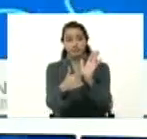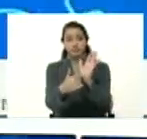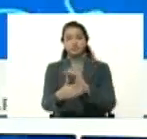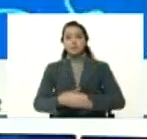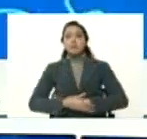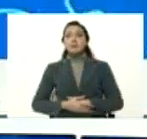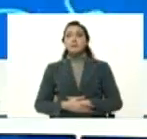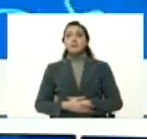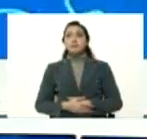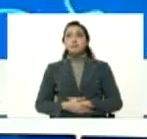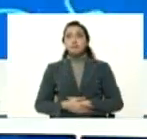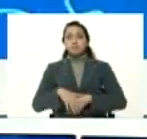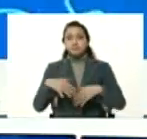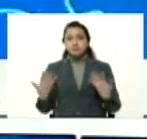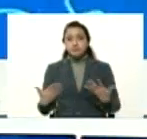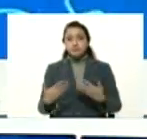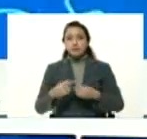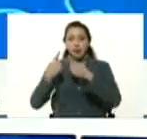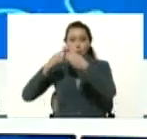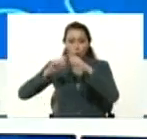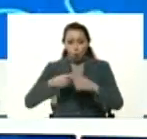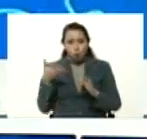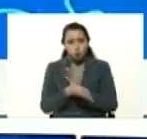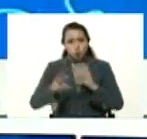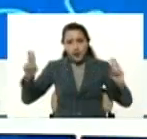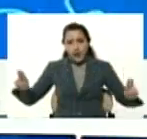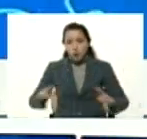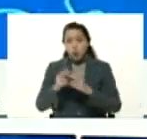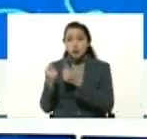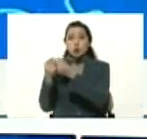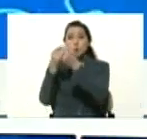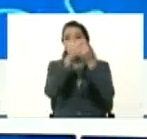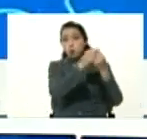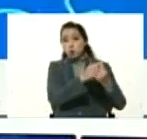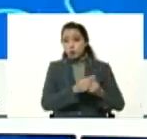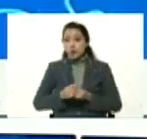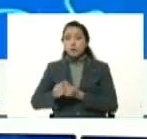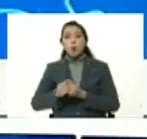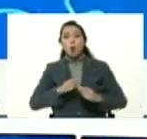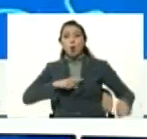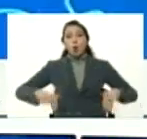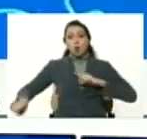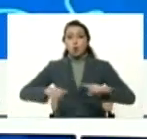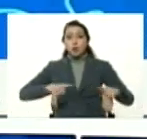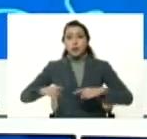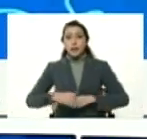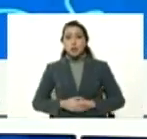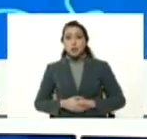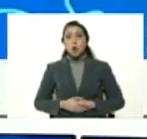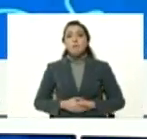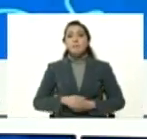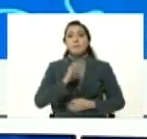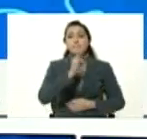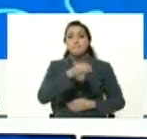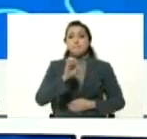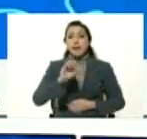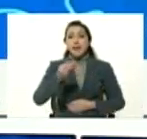que veamos los resultados del encuentro productivo de coordinación entre Pequibem,